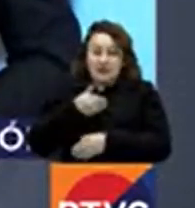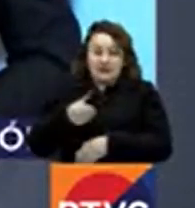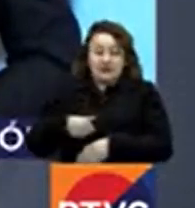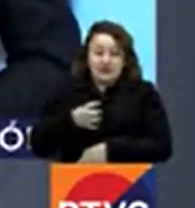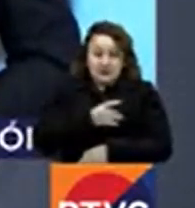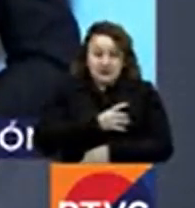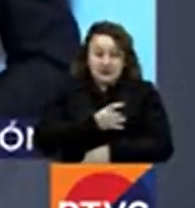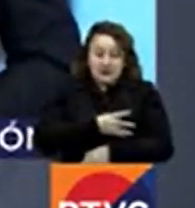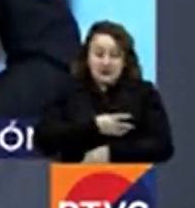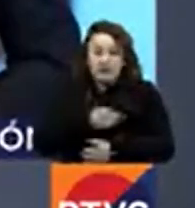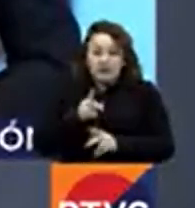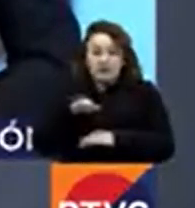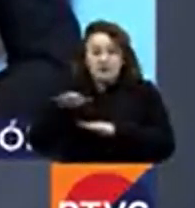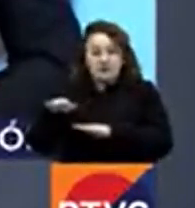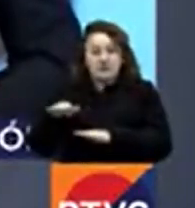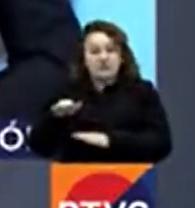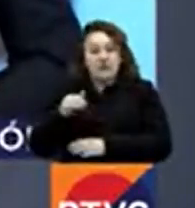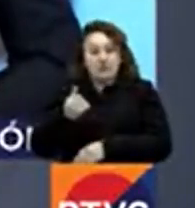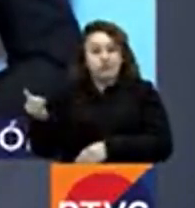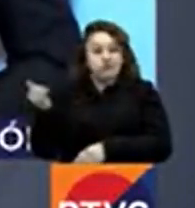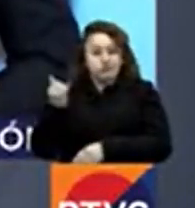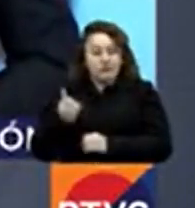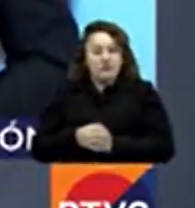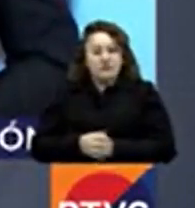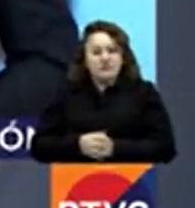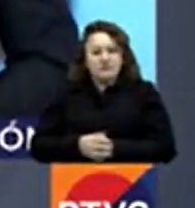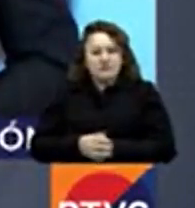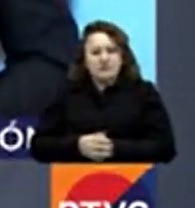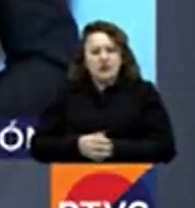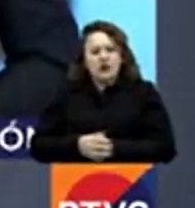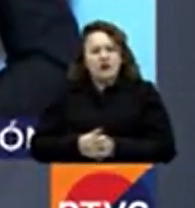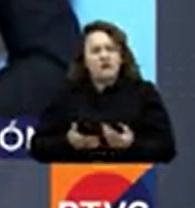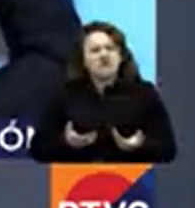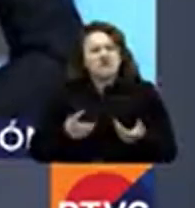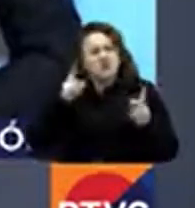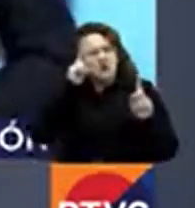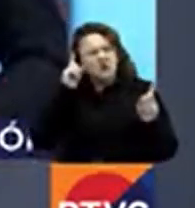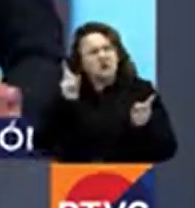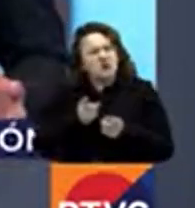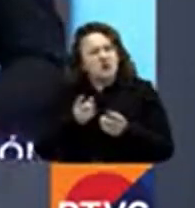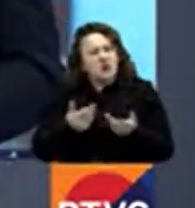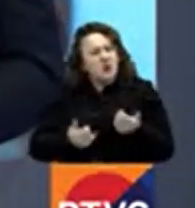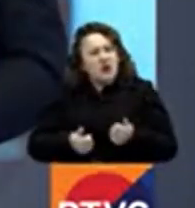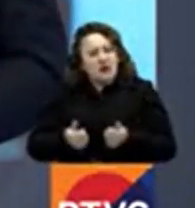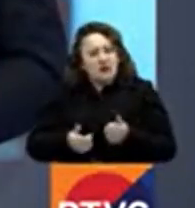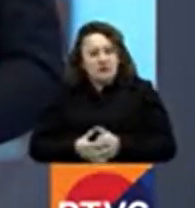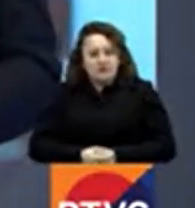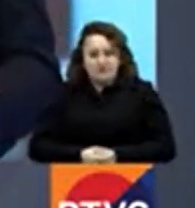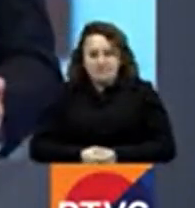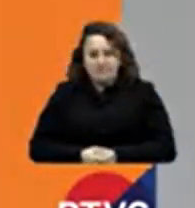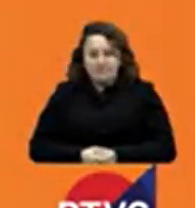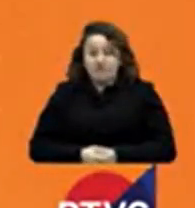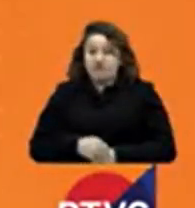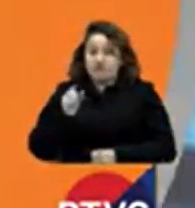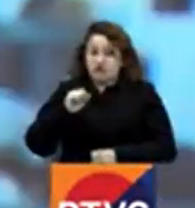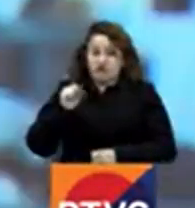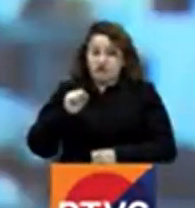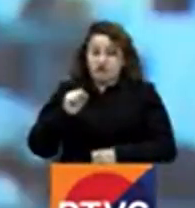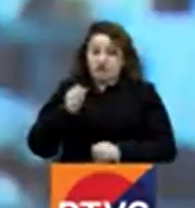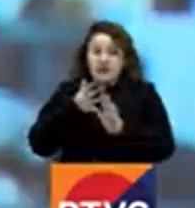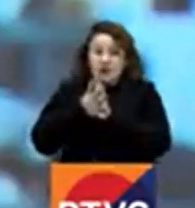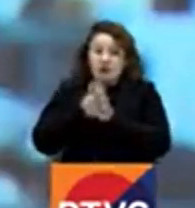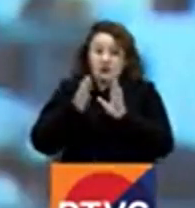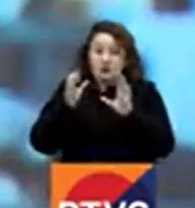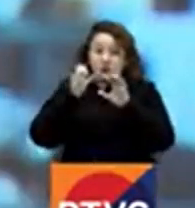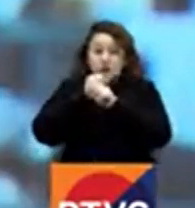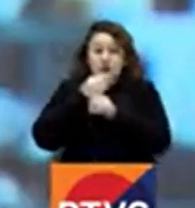representantes del Congreso del país austral. John López, buenas noches. ¿Qué conclusiones dejó el encuentro? Hola Carlos, buenas noches. En una declaración conjunta, los